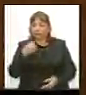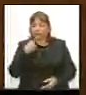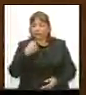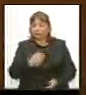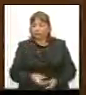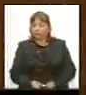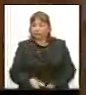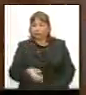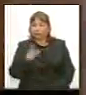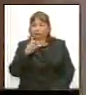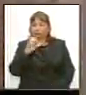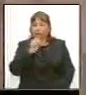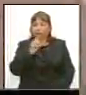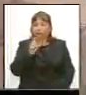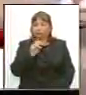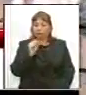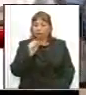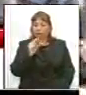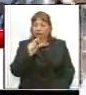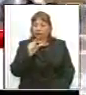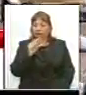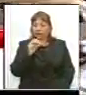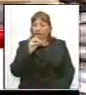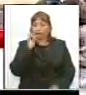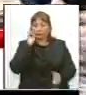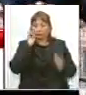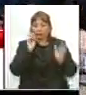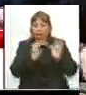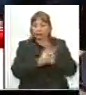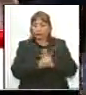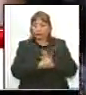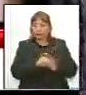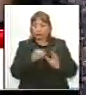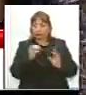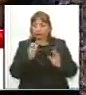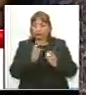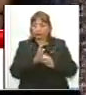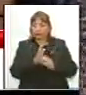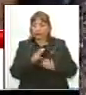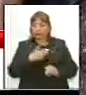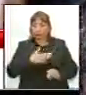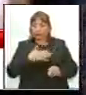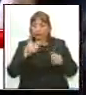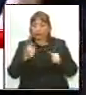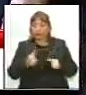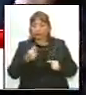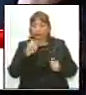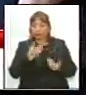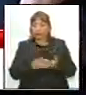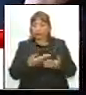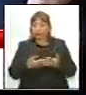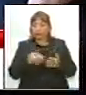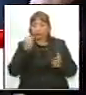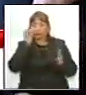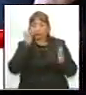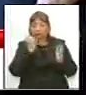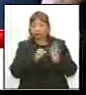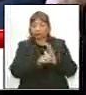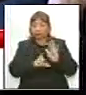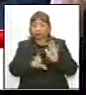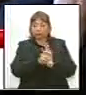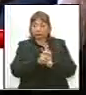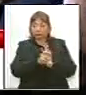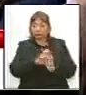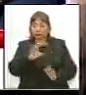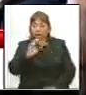la congresista Luz Salgado ha puesto un muy buen ejemplo que me permite ilustrar mejor mi posición. Ha puesto el ejemplo de la ley de